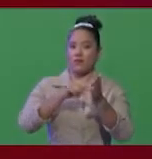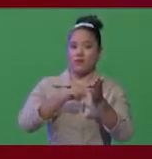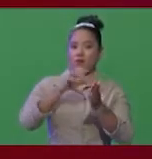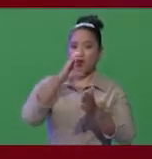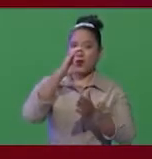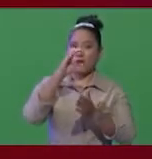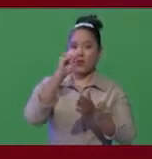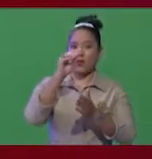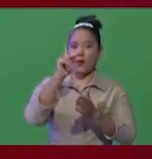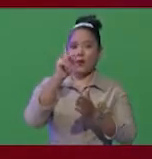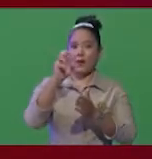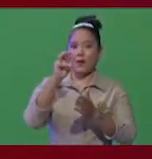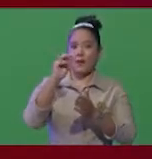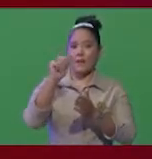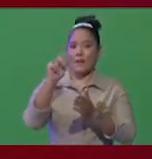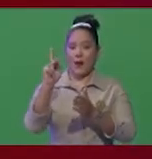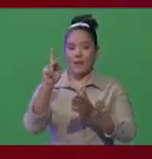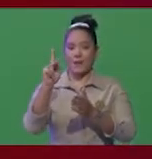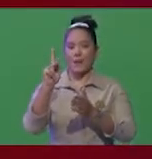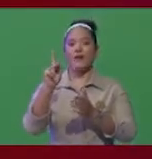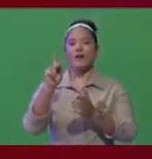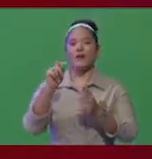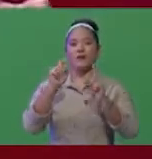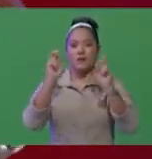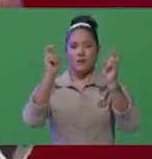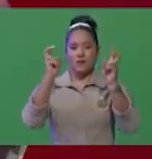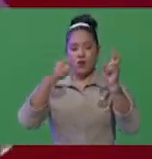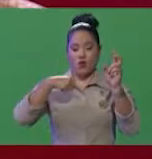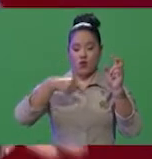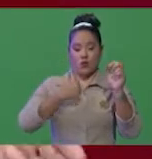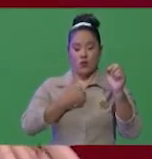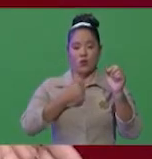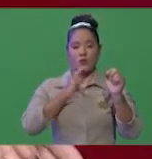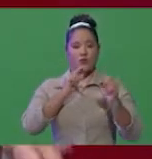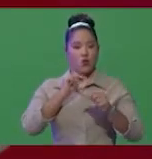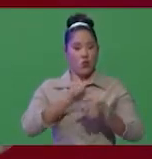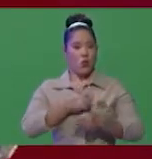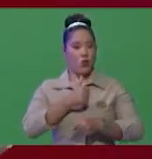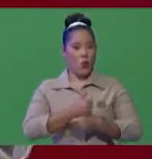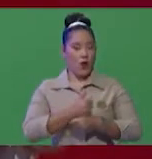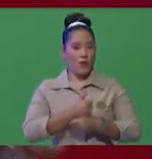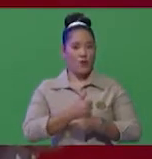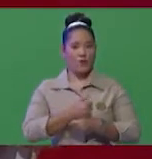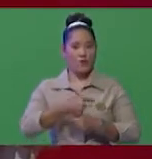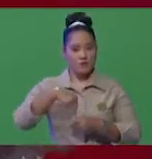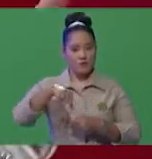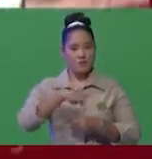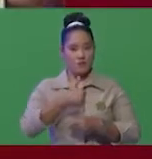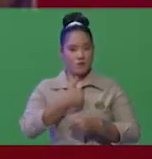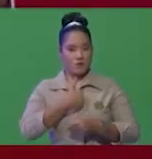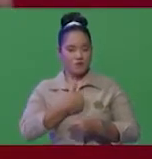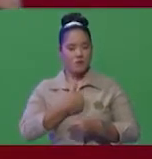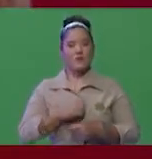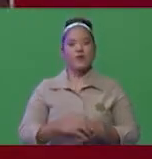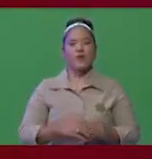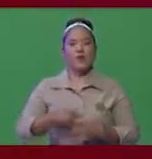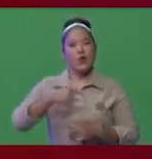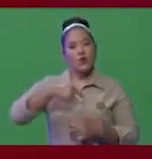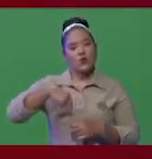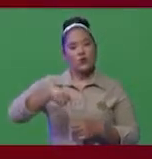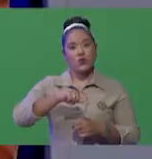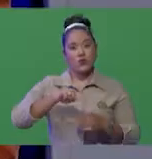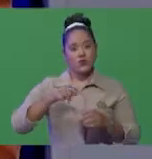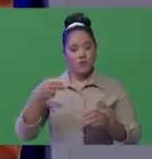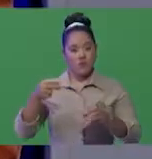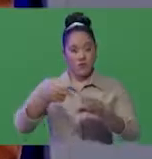otra cooperativa es que con nosotros somos los dueños, nosotros mismos en COPEMA somos los dueños, es decir, que nosotros desde que